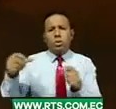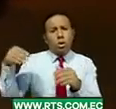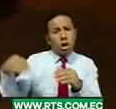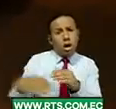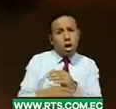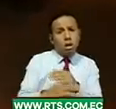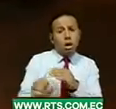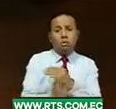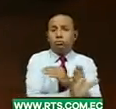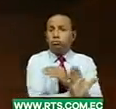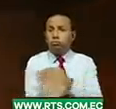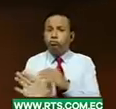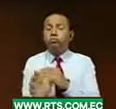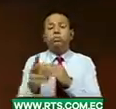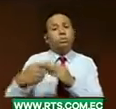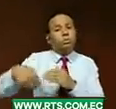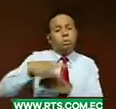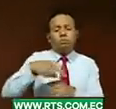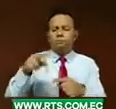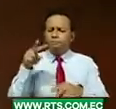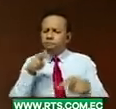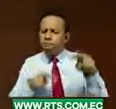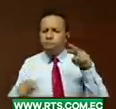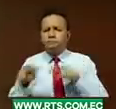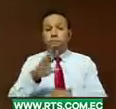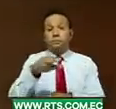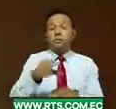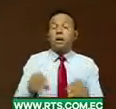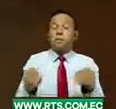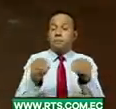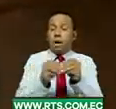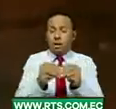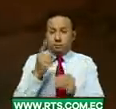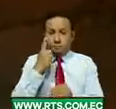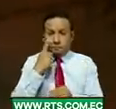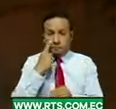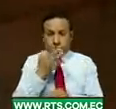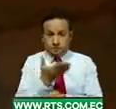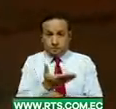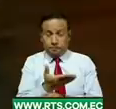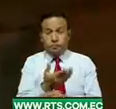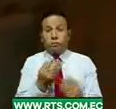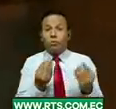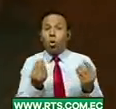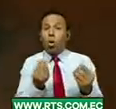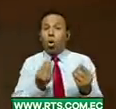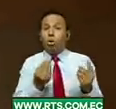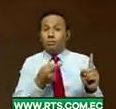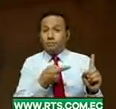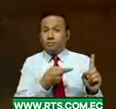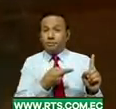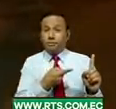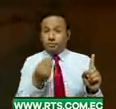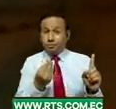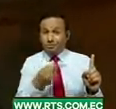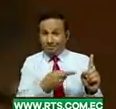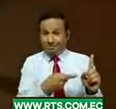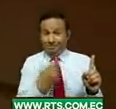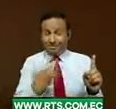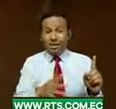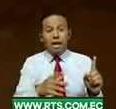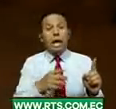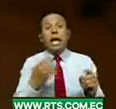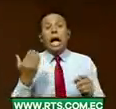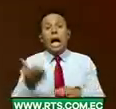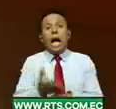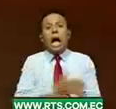salen. También, a ver, aquí hay otra novedad. Les vamos a mostrar, aquí hay un joven que está saliendo con su boleta de